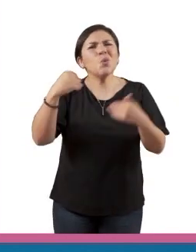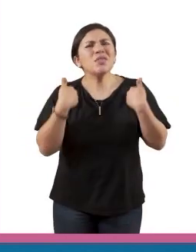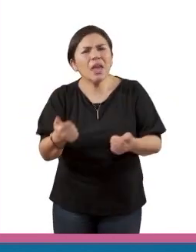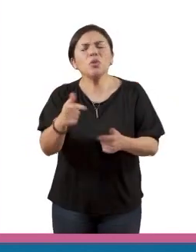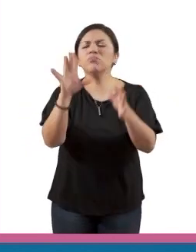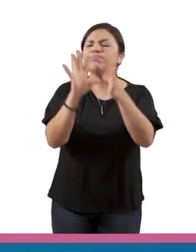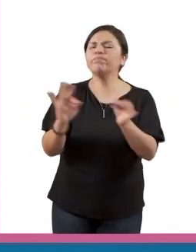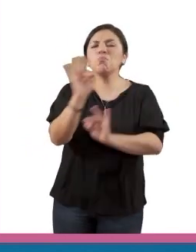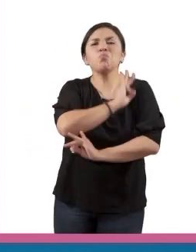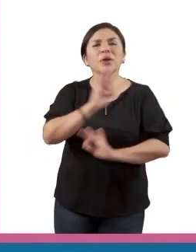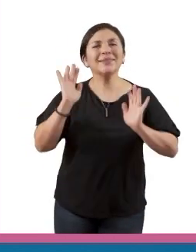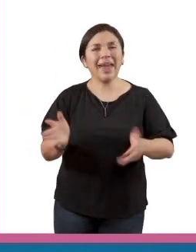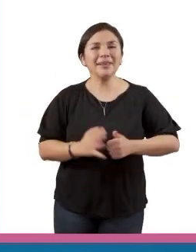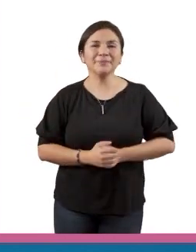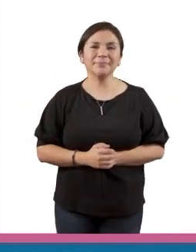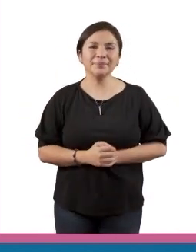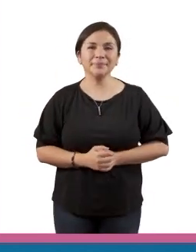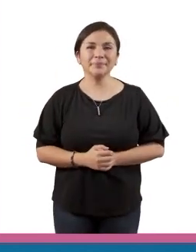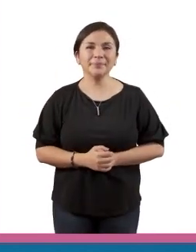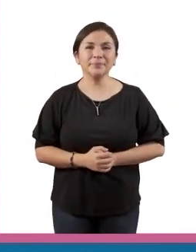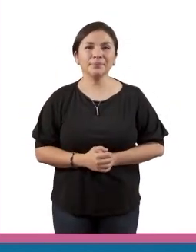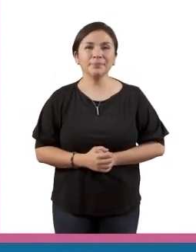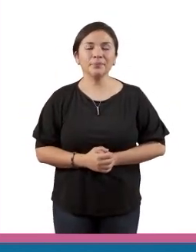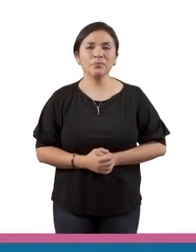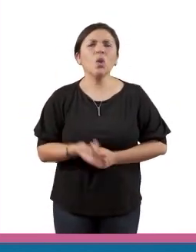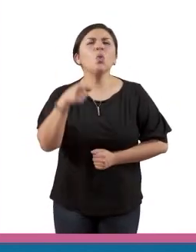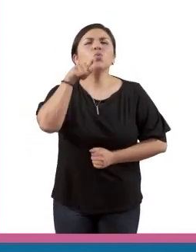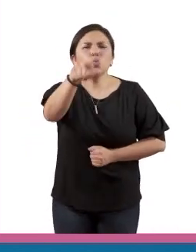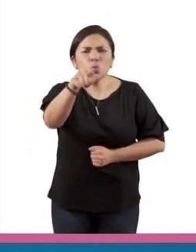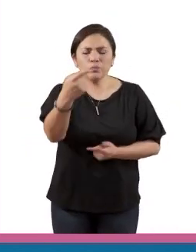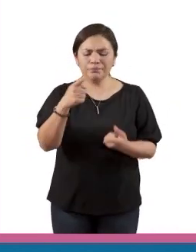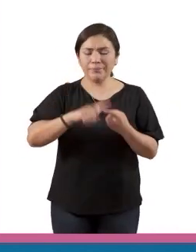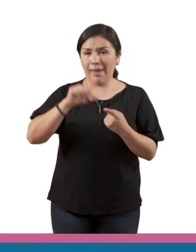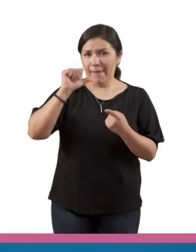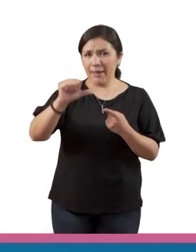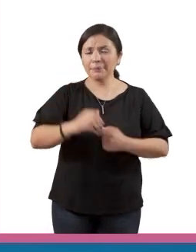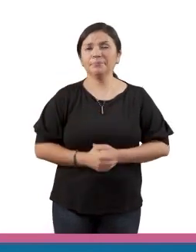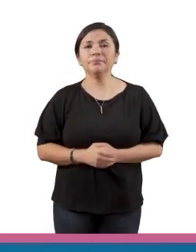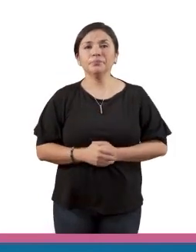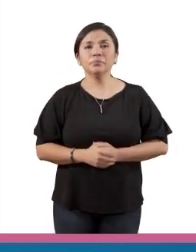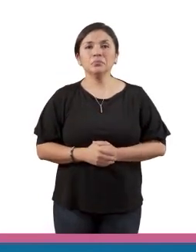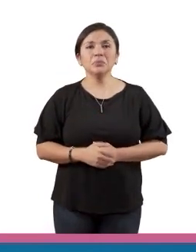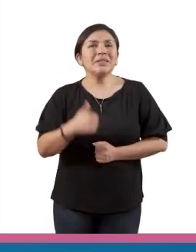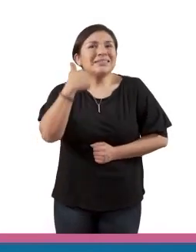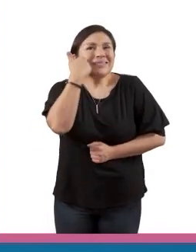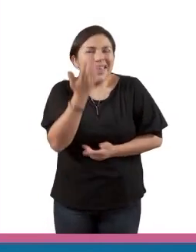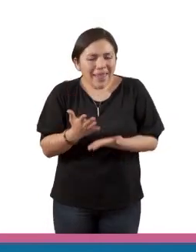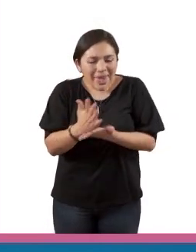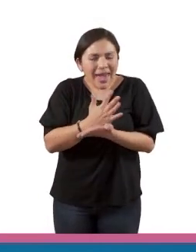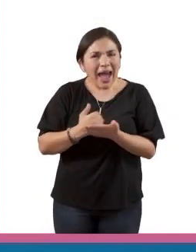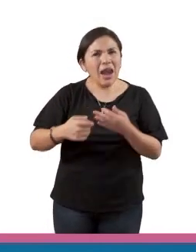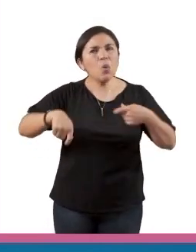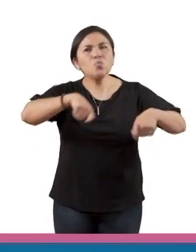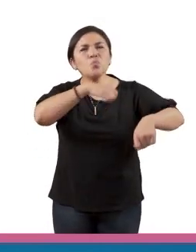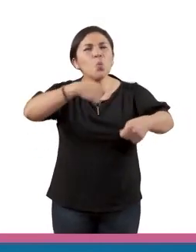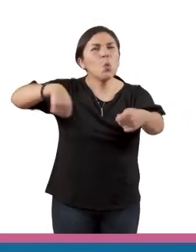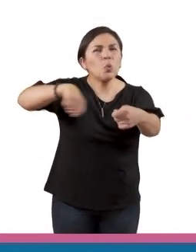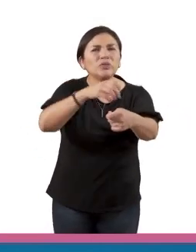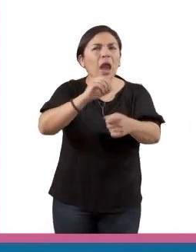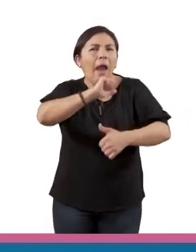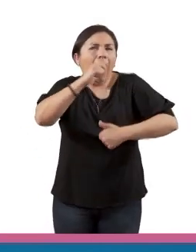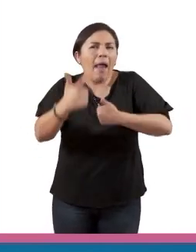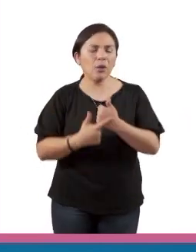que tú ya. Tú, A. Tocas o quisieras tocar un instrumento